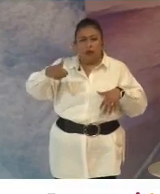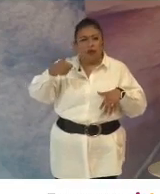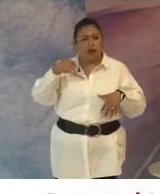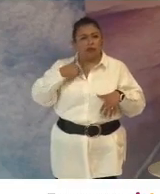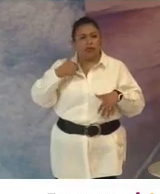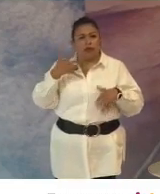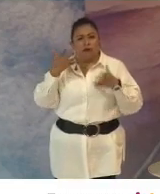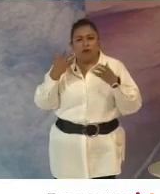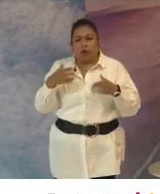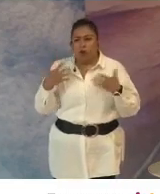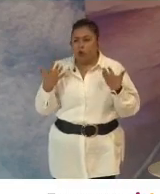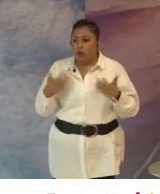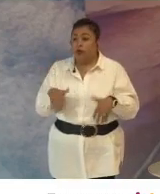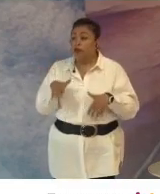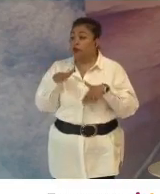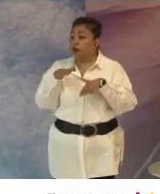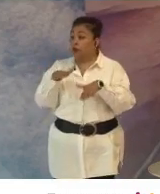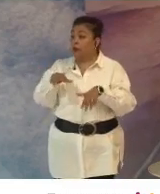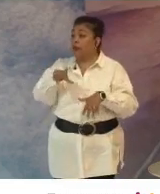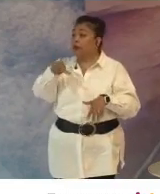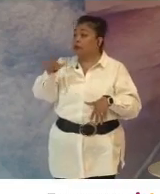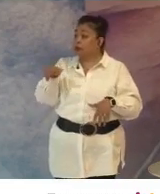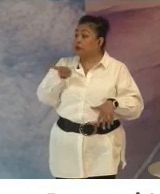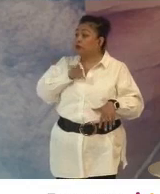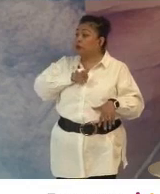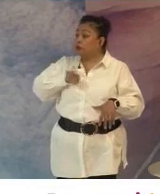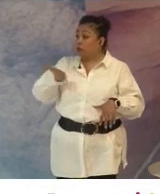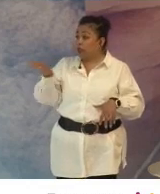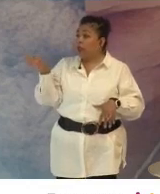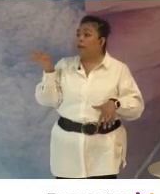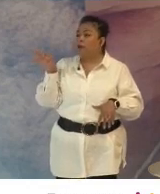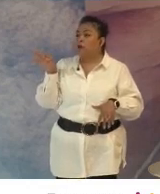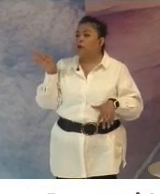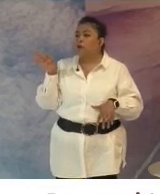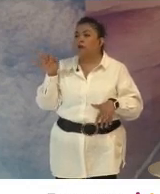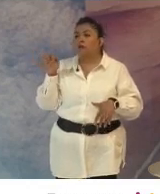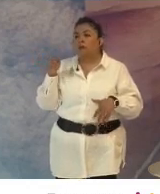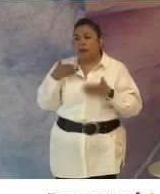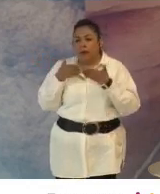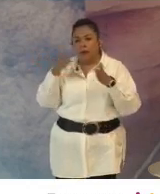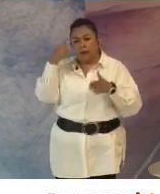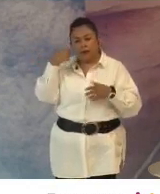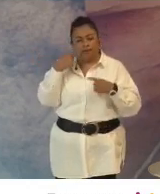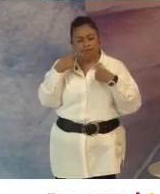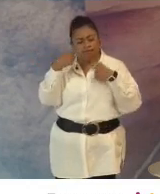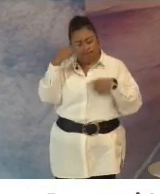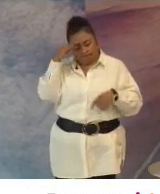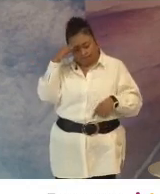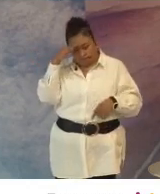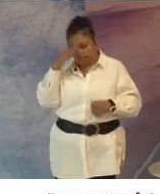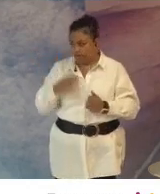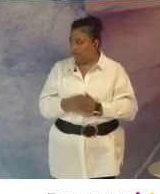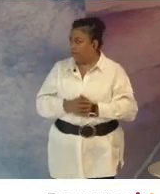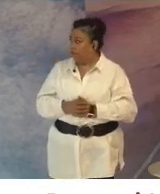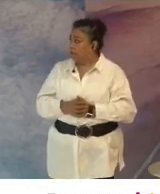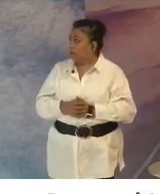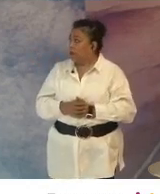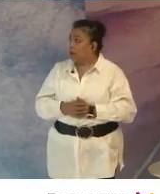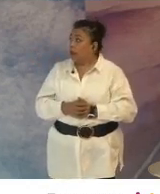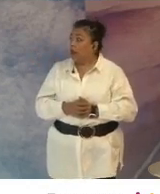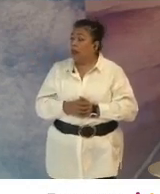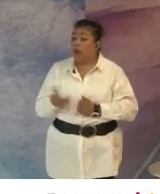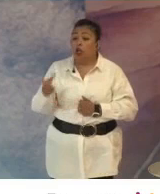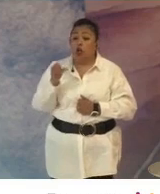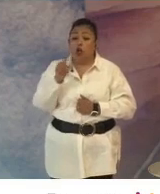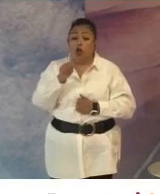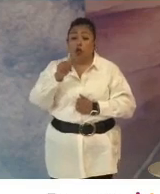una riqueza sobre la cual después podremos habilitar unos minutos para reflexionar. Esto